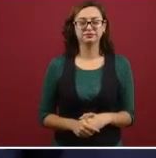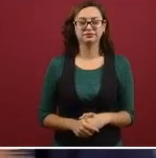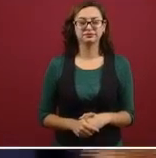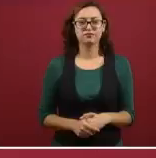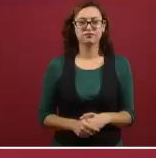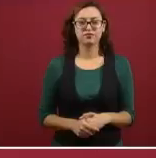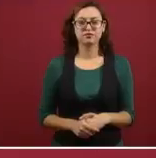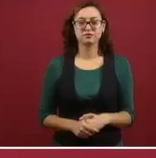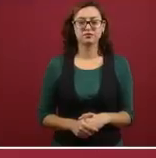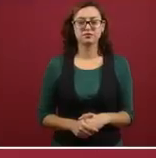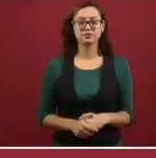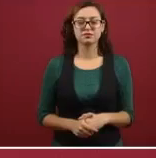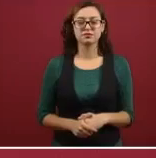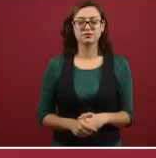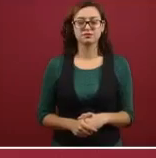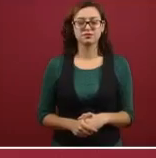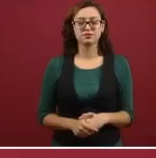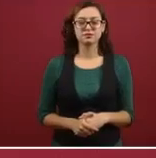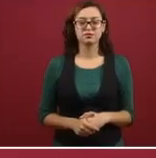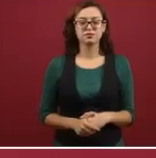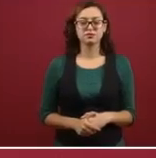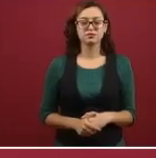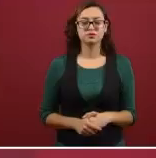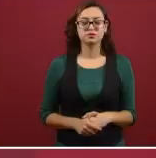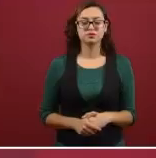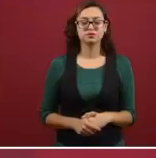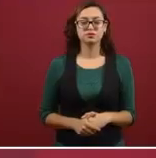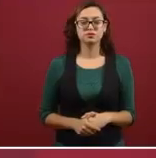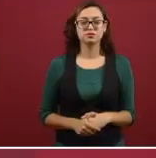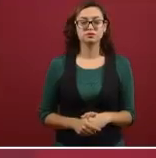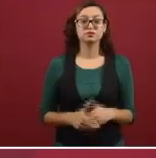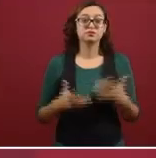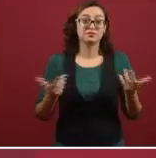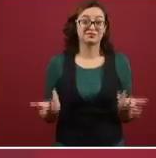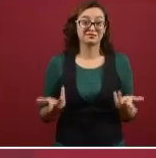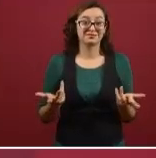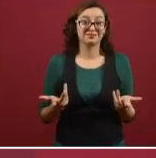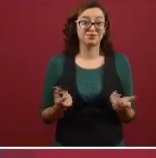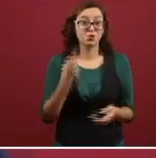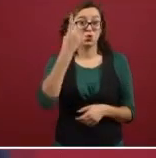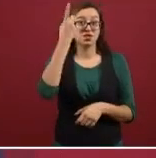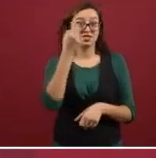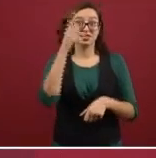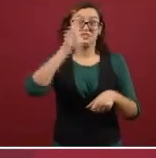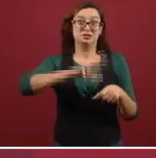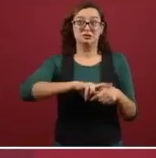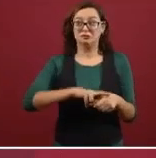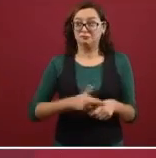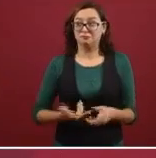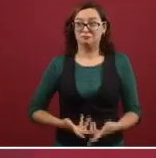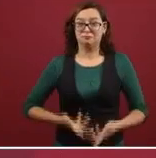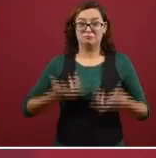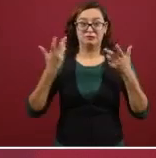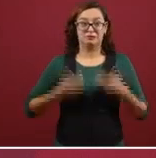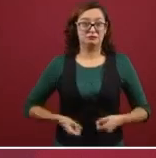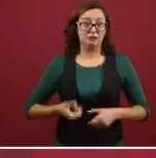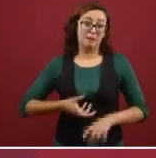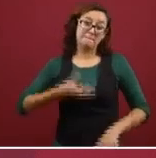bueno, al grado de que está prófugo uno de los directores de la